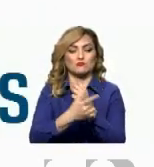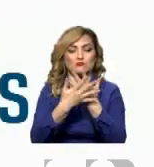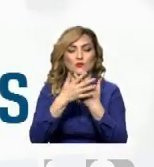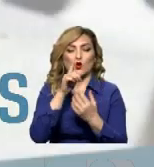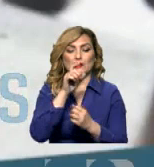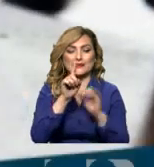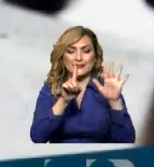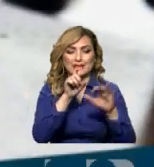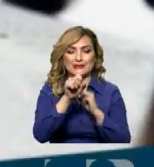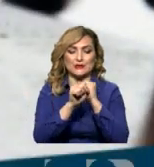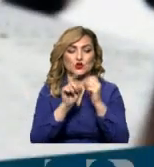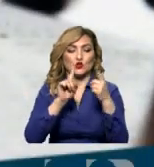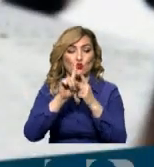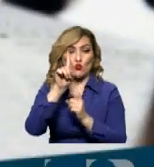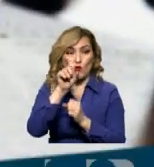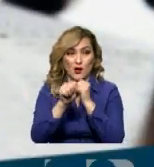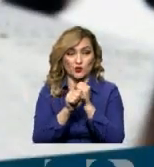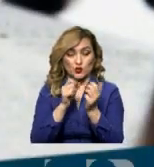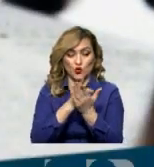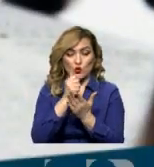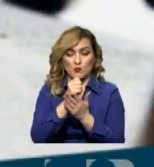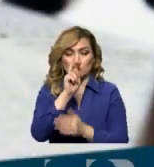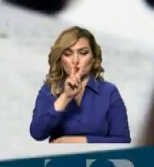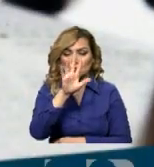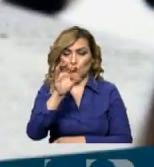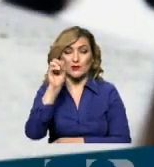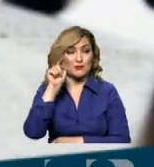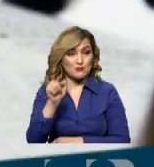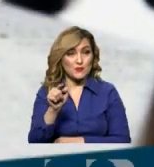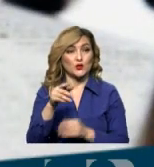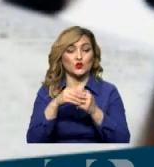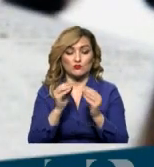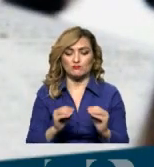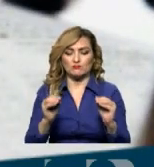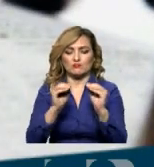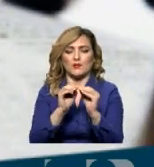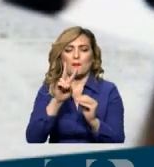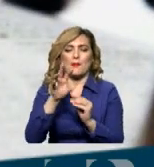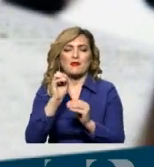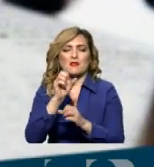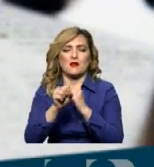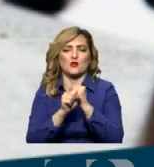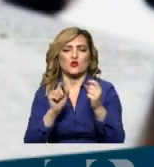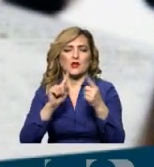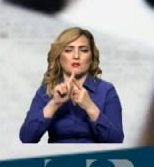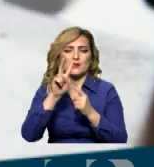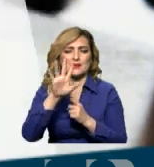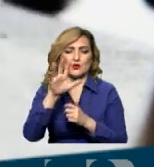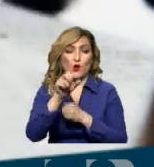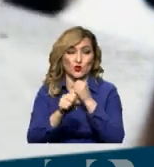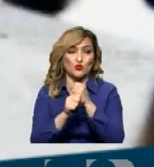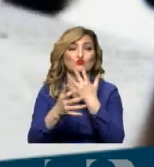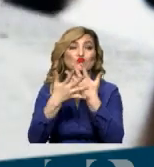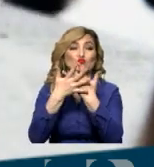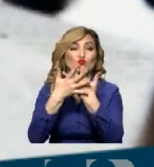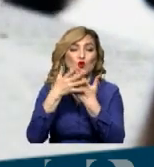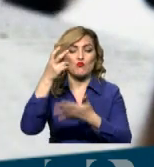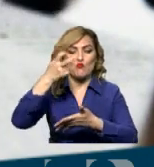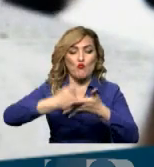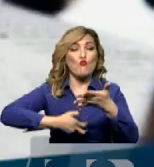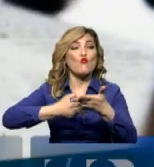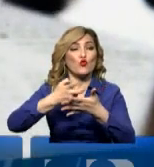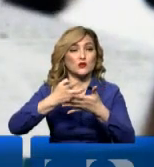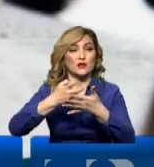cárcel, y como máxima si la compra es de $250,000 o más, de 20 años a 25 años de prisión. Además de multas,